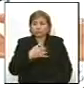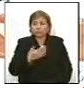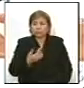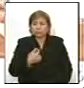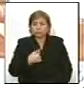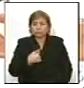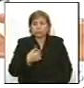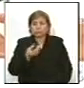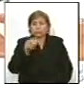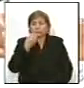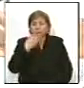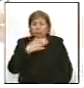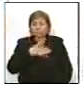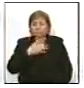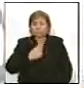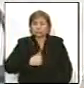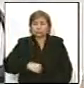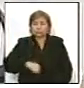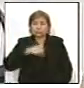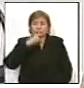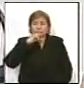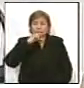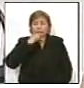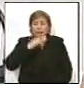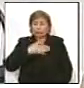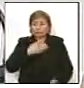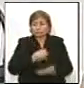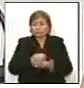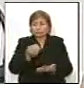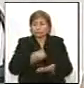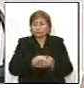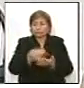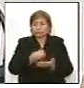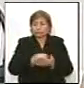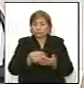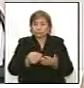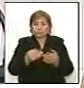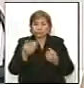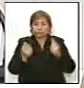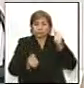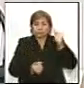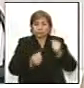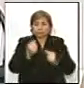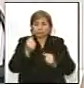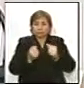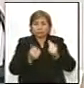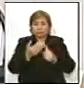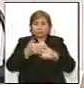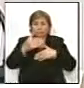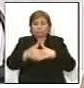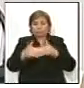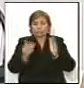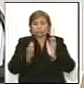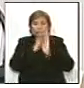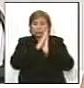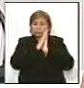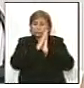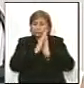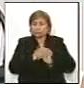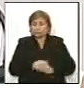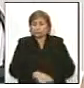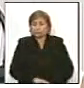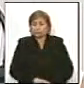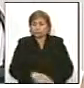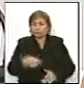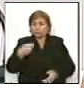¿Cómo me siento yo cuando me dice así mi hija? Gasto materiales, pasaje, cuarto y